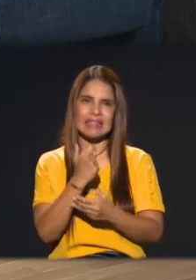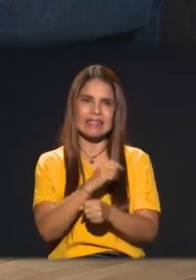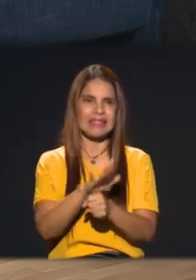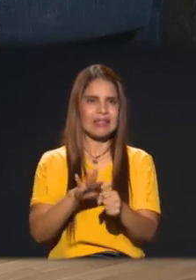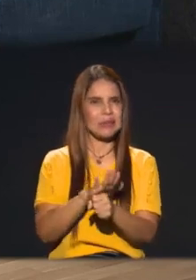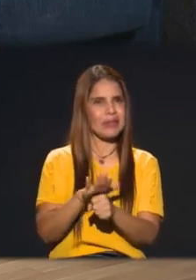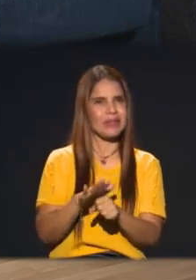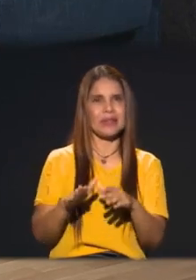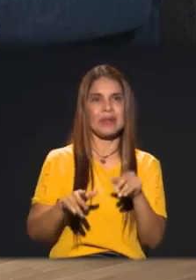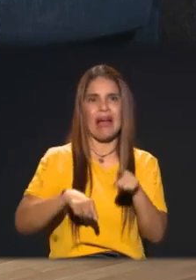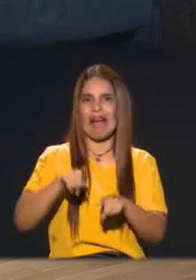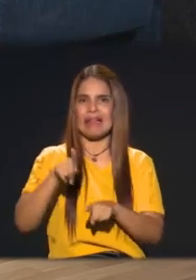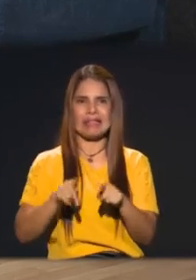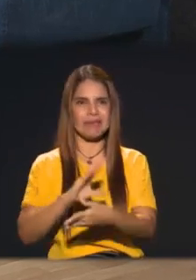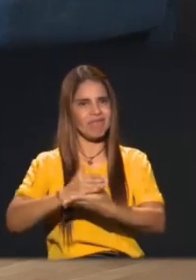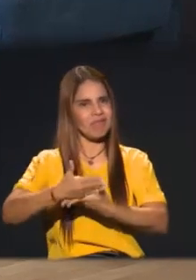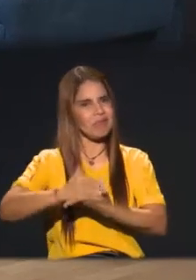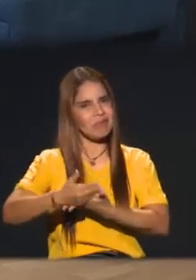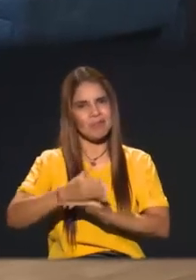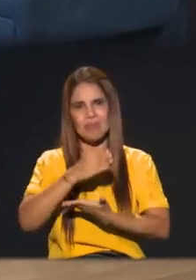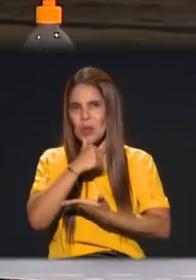equipos. Aquí la estoy grabando como en el Zoom.